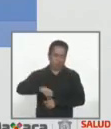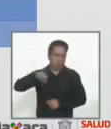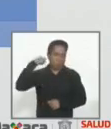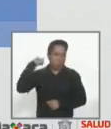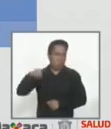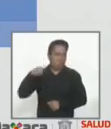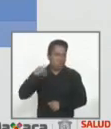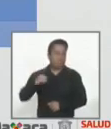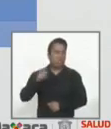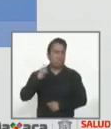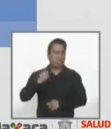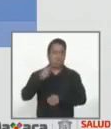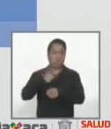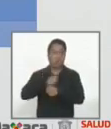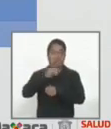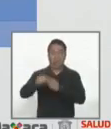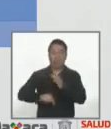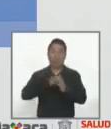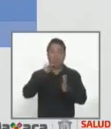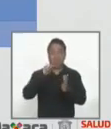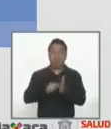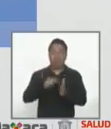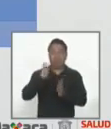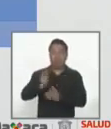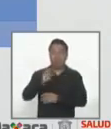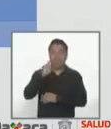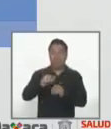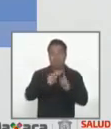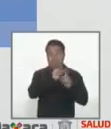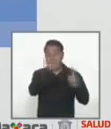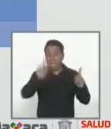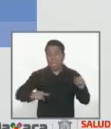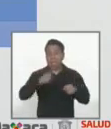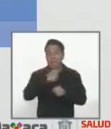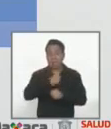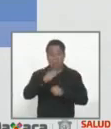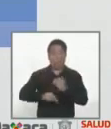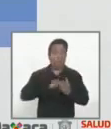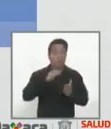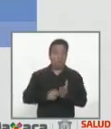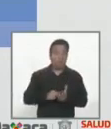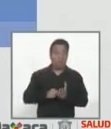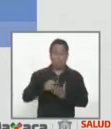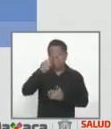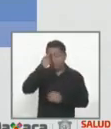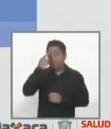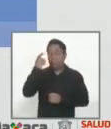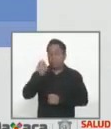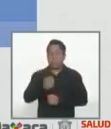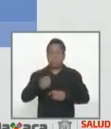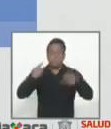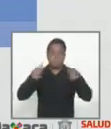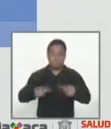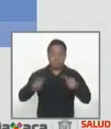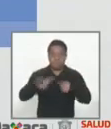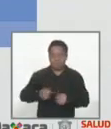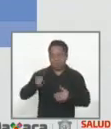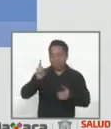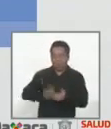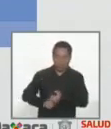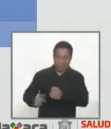Oaxaca ocupó el primer lugar en el territorio nacional con respecto al número de personas envenenadas